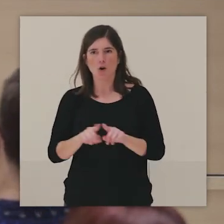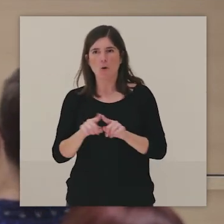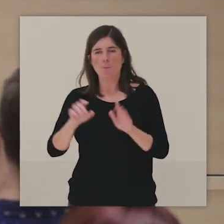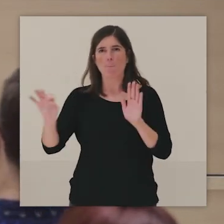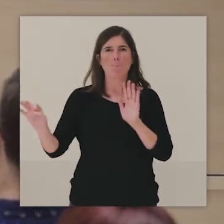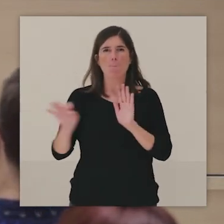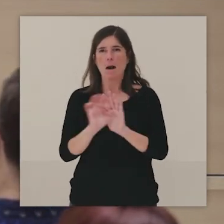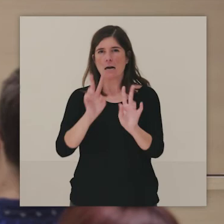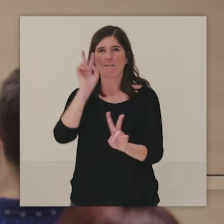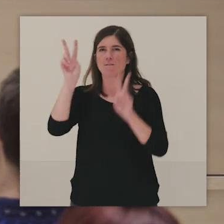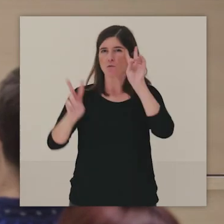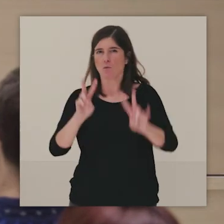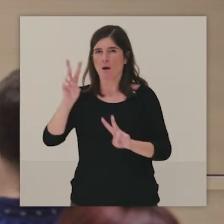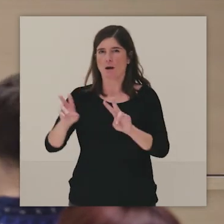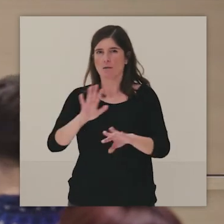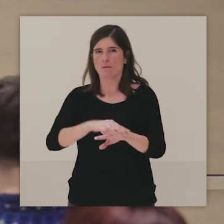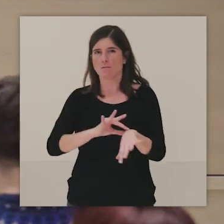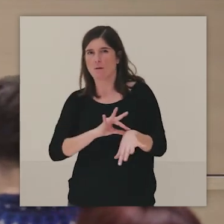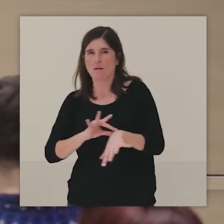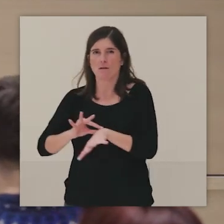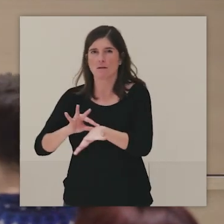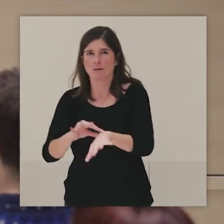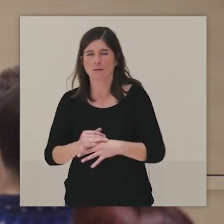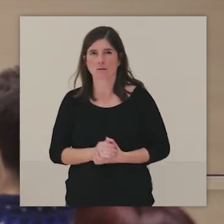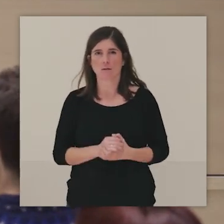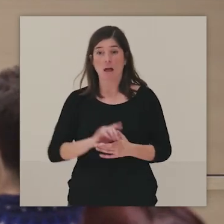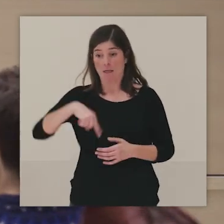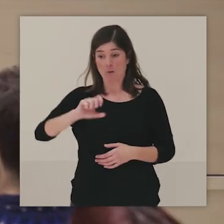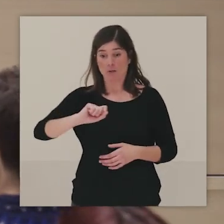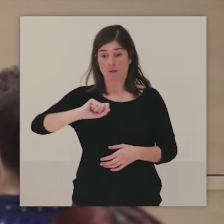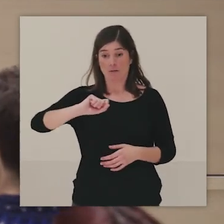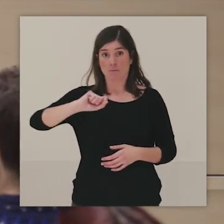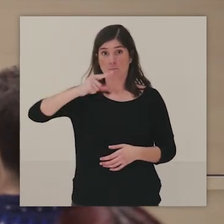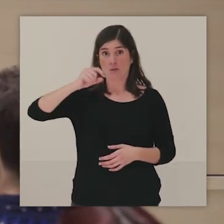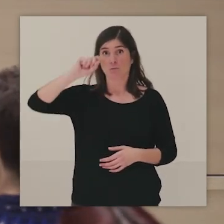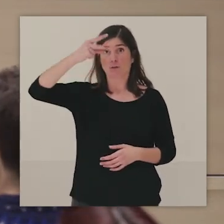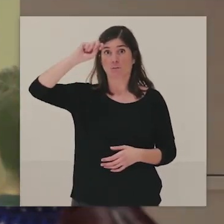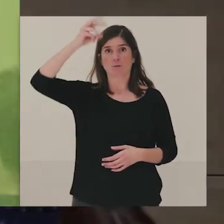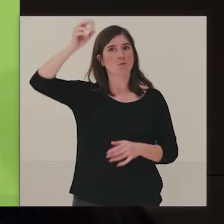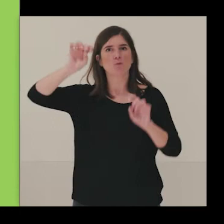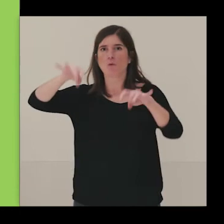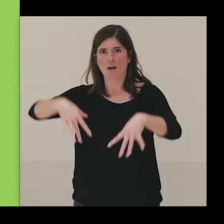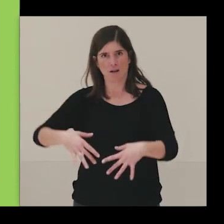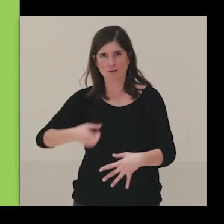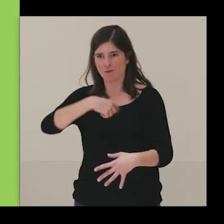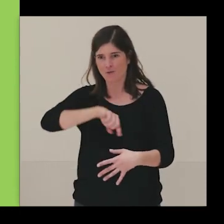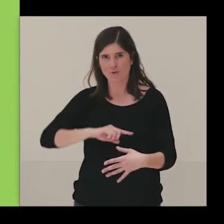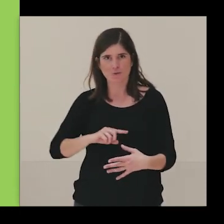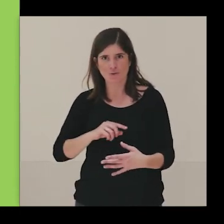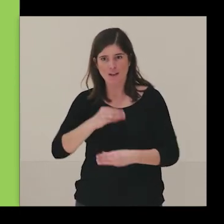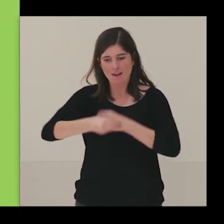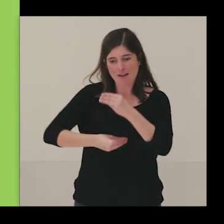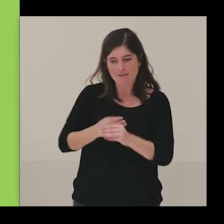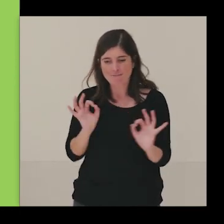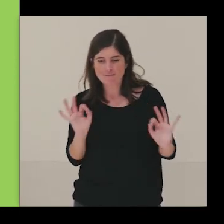hitos visuales para ir marcando el camino a seguir. Y en las siguientes plantas, idéntico. Y vamos marcando dónde estaba